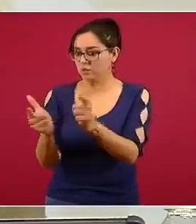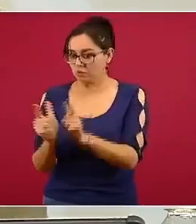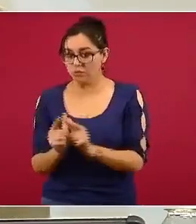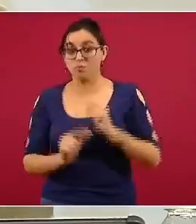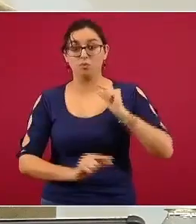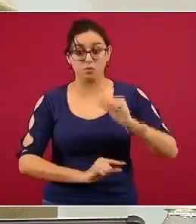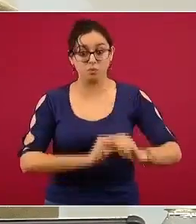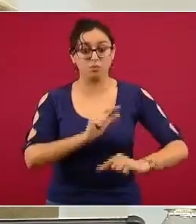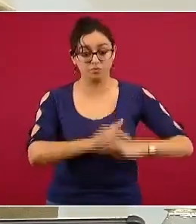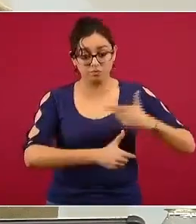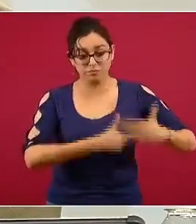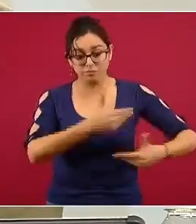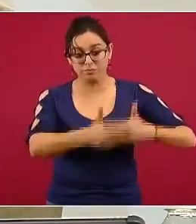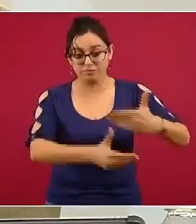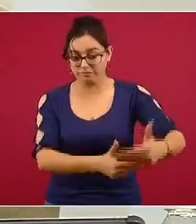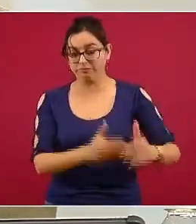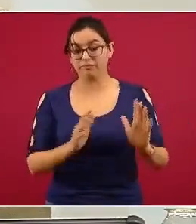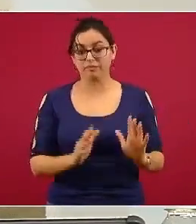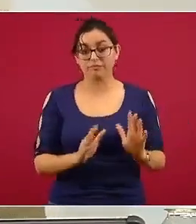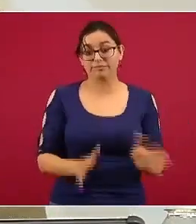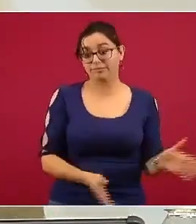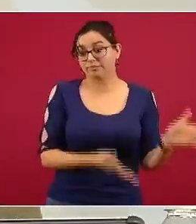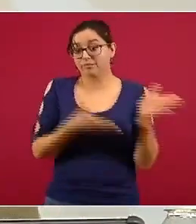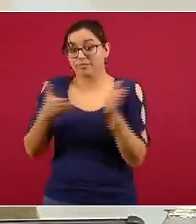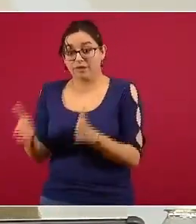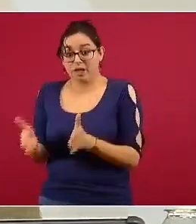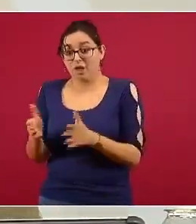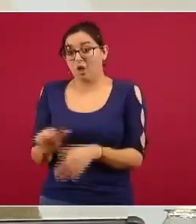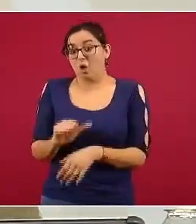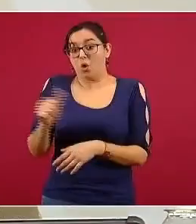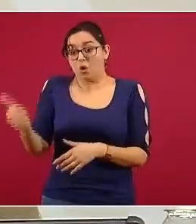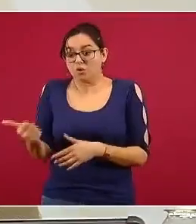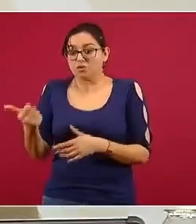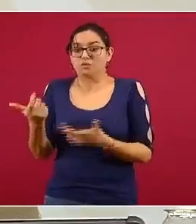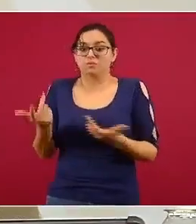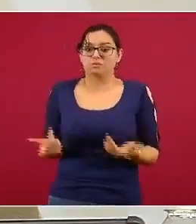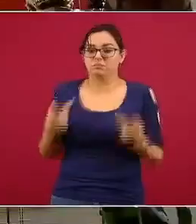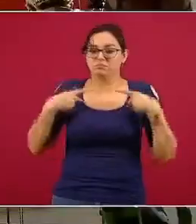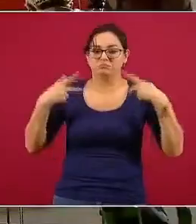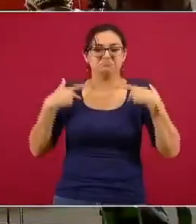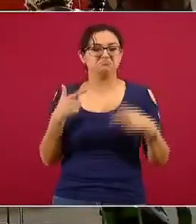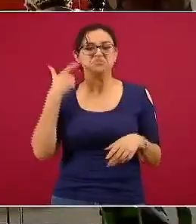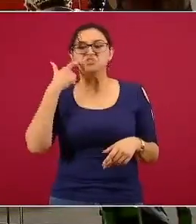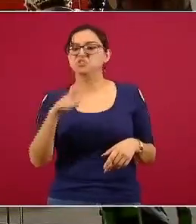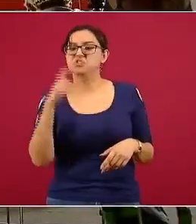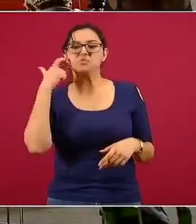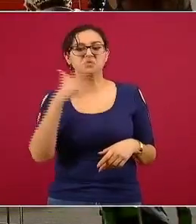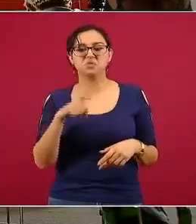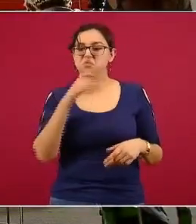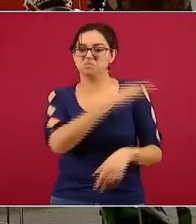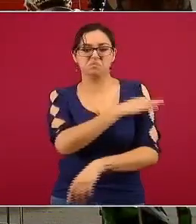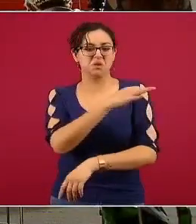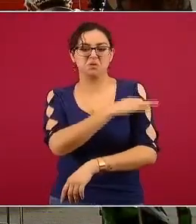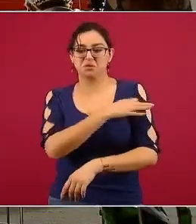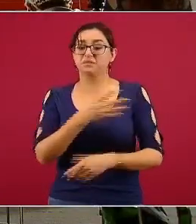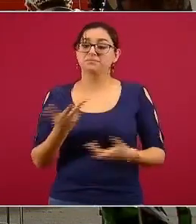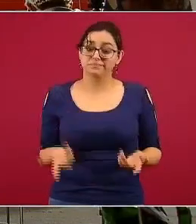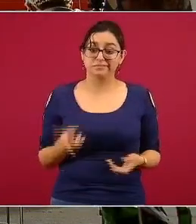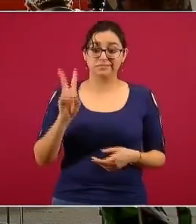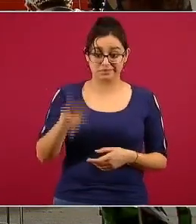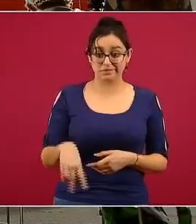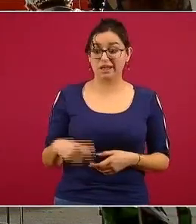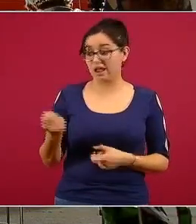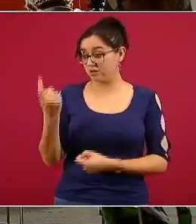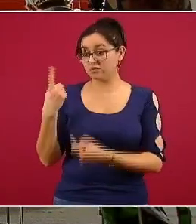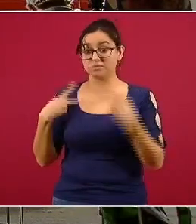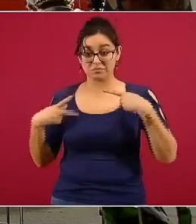que va a llegar, ¿no? Pero por otro lado, estar promoviendo a las personas que no se quieren vacunar, porque también es importante que una proporción muy alta de personas